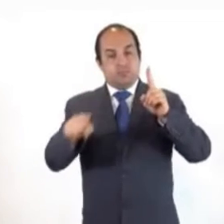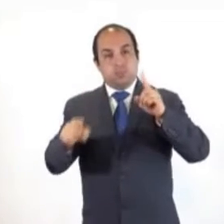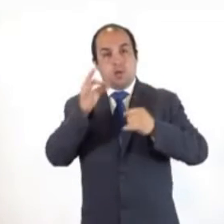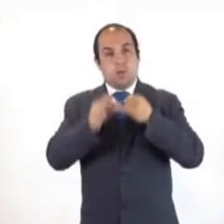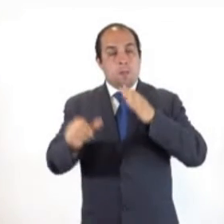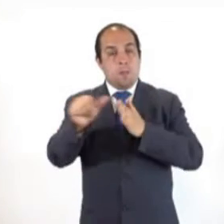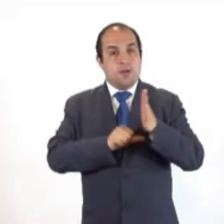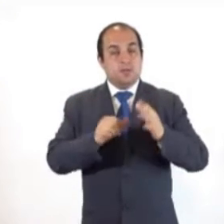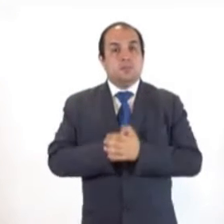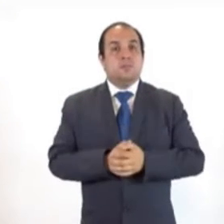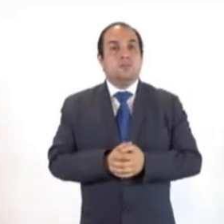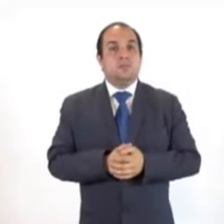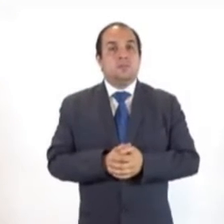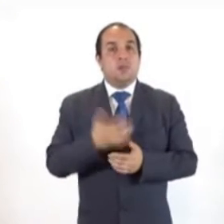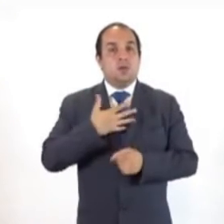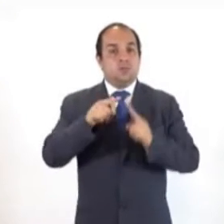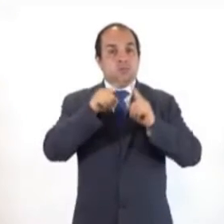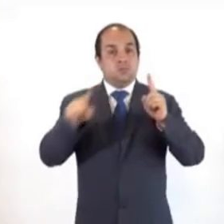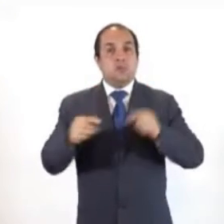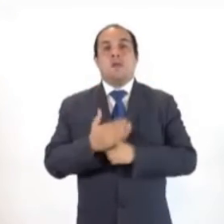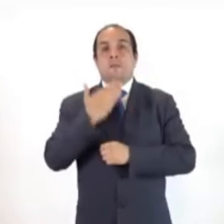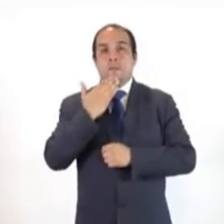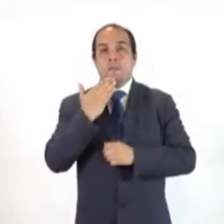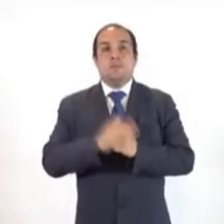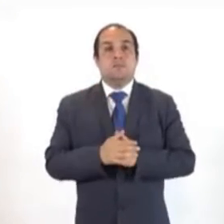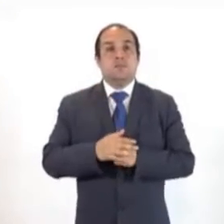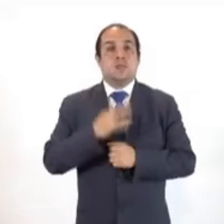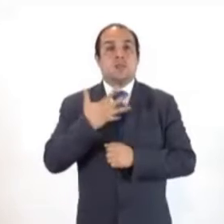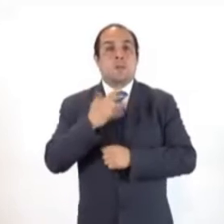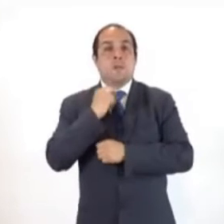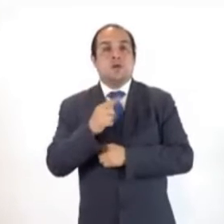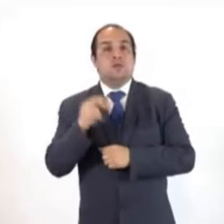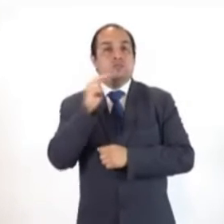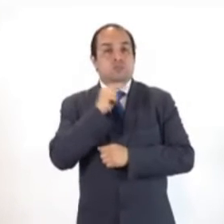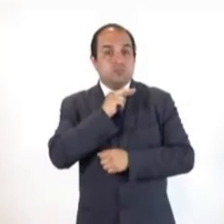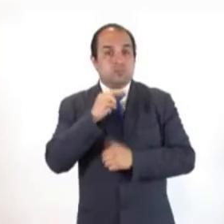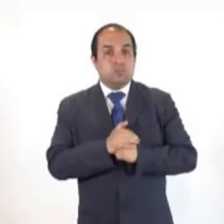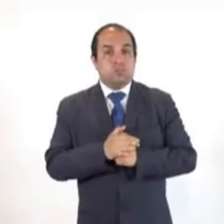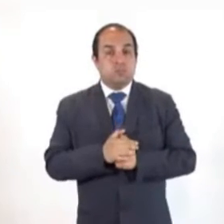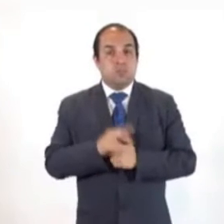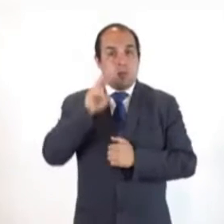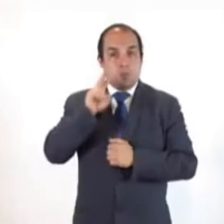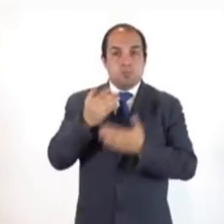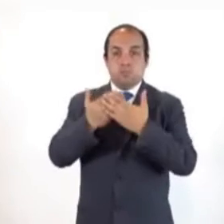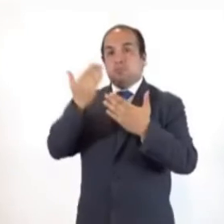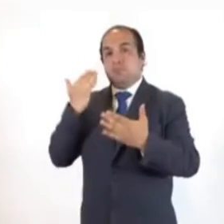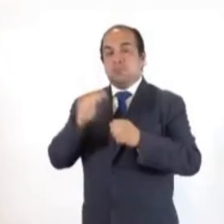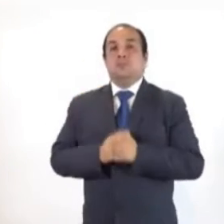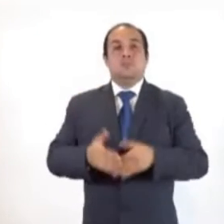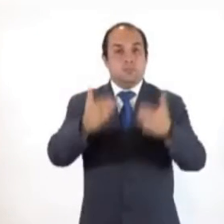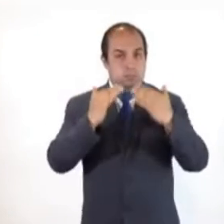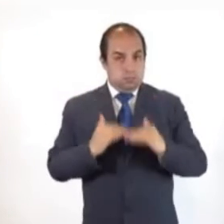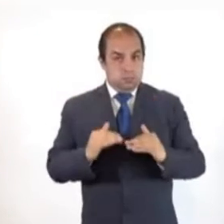mes, que es un poco más vertical y eso es una buena noticia porque significa que estamos mejorando de manera más rápida que la que veíamos antes.